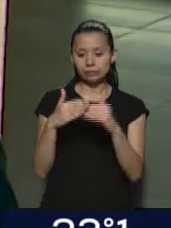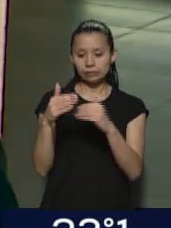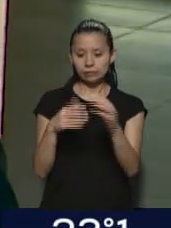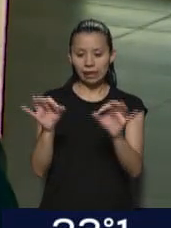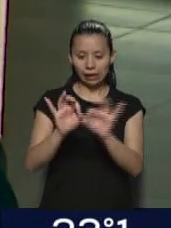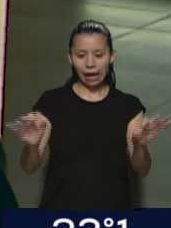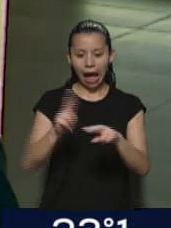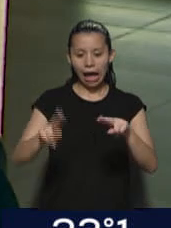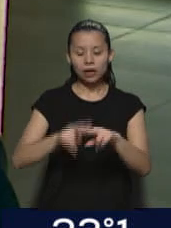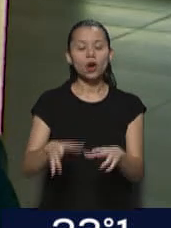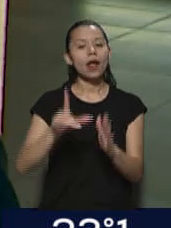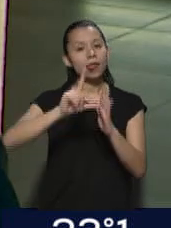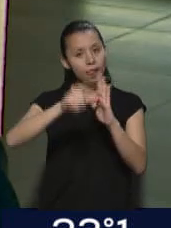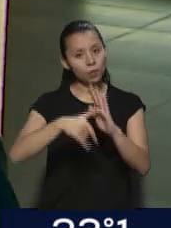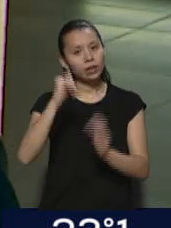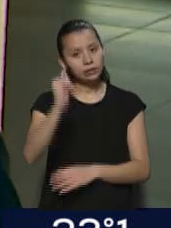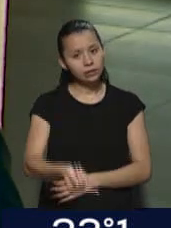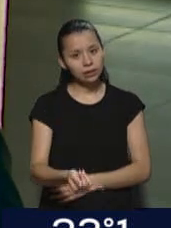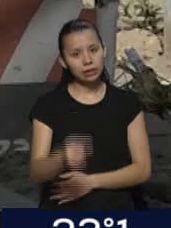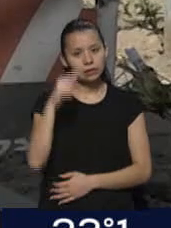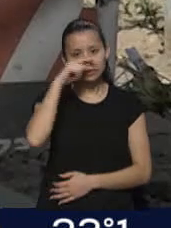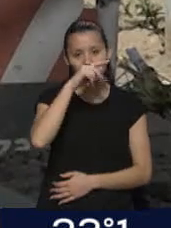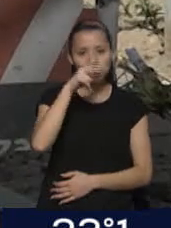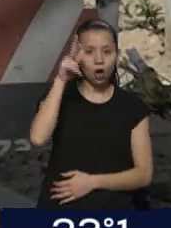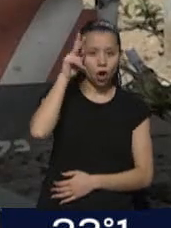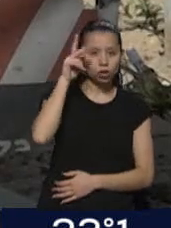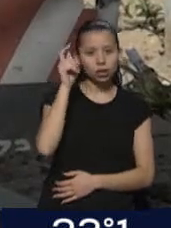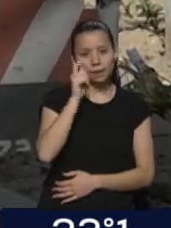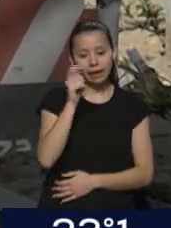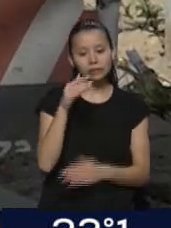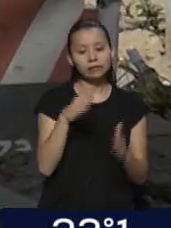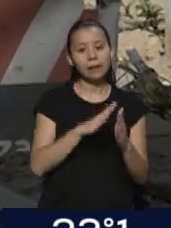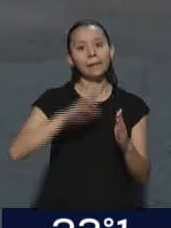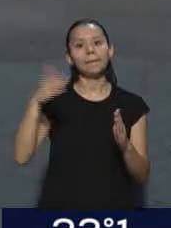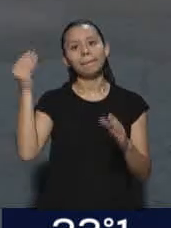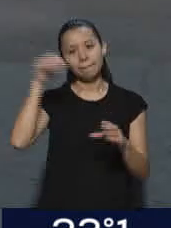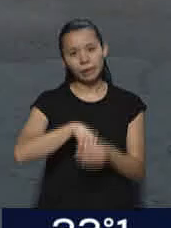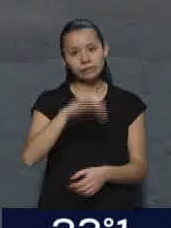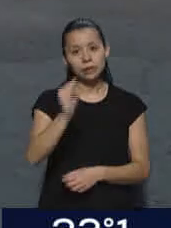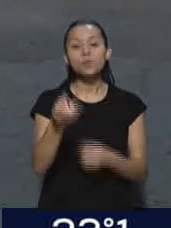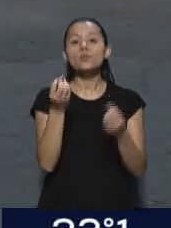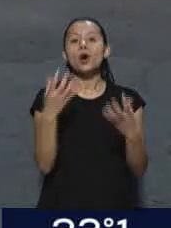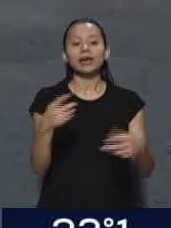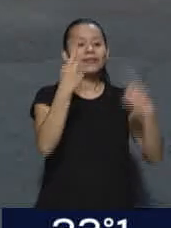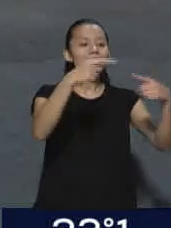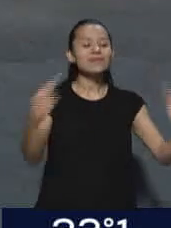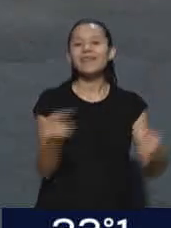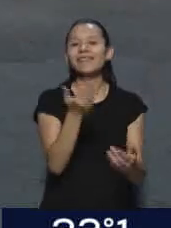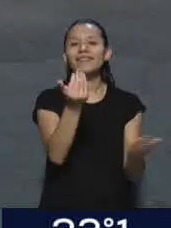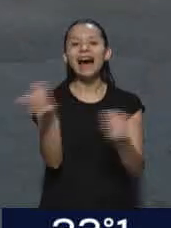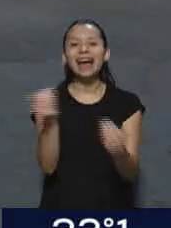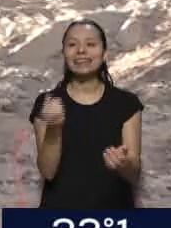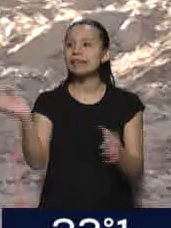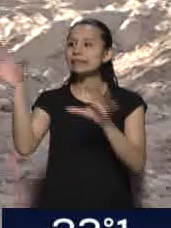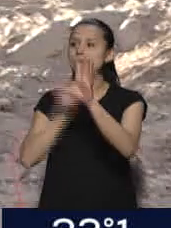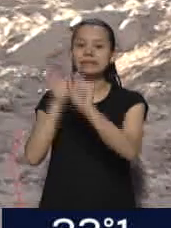está demorada por una cuestión de, en su momento, de provisión de materiales, importaciones, que complicaron la